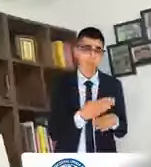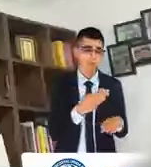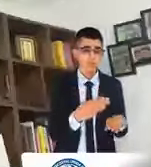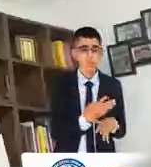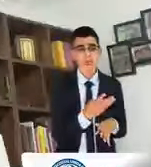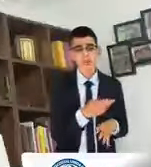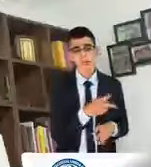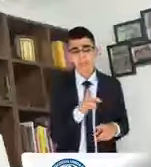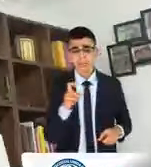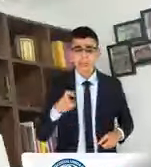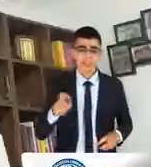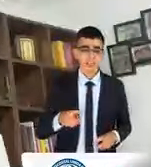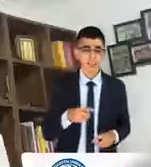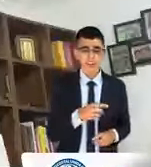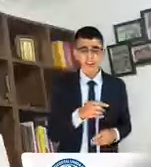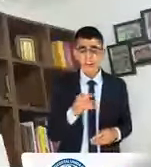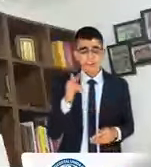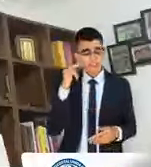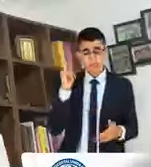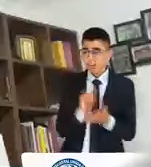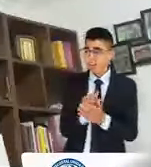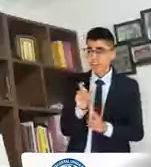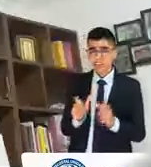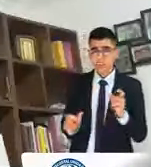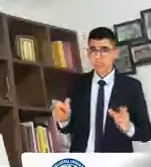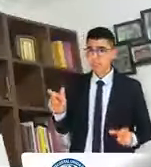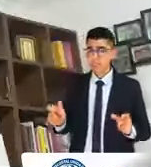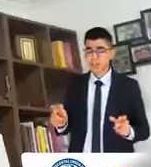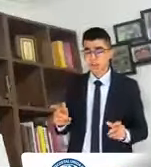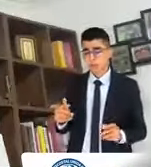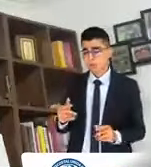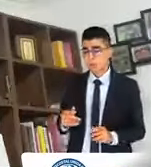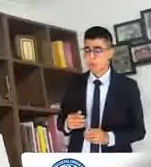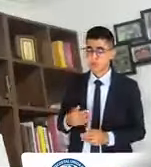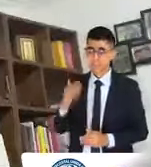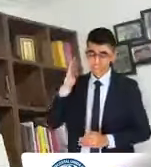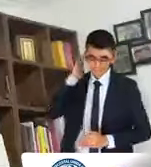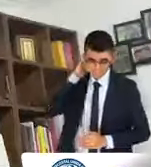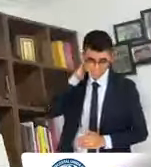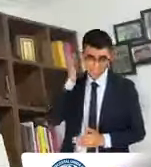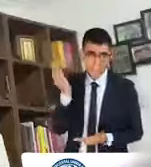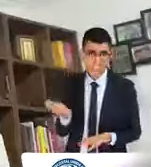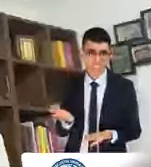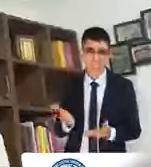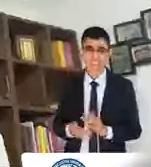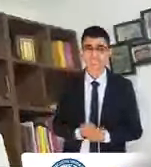en nadie porque le han hecho mucho daño. Pero yo te suplico en el nombre de Jesús que te revele.